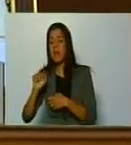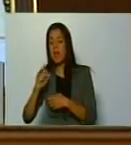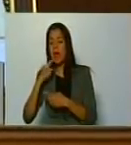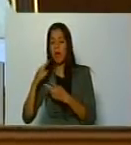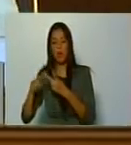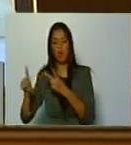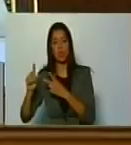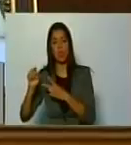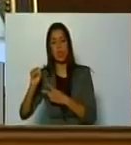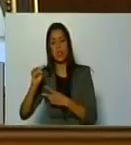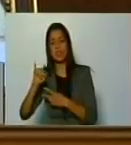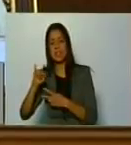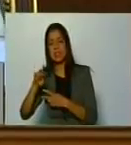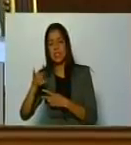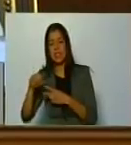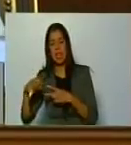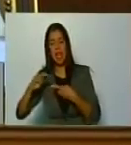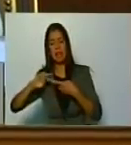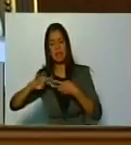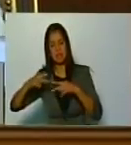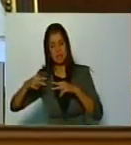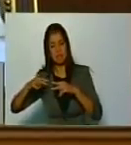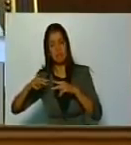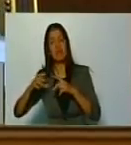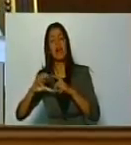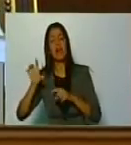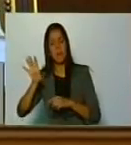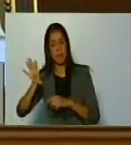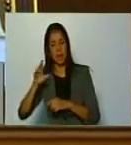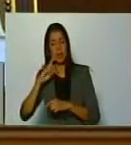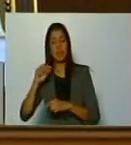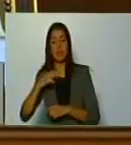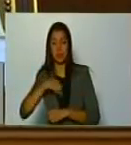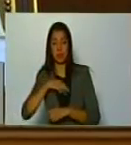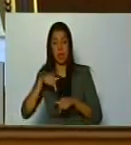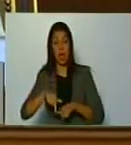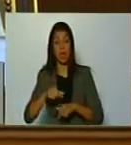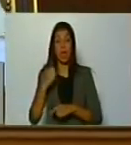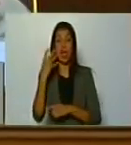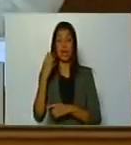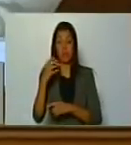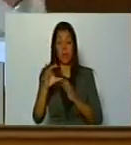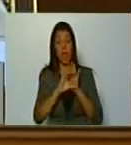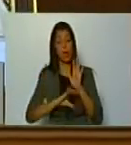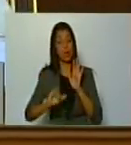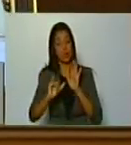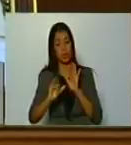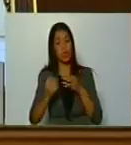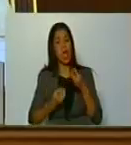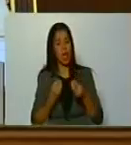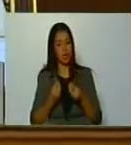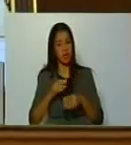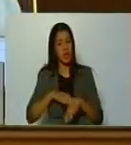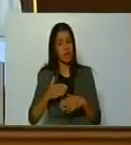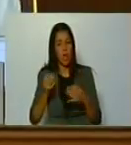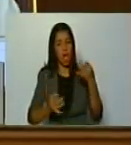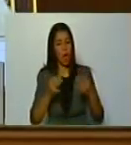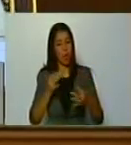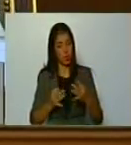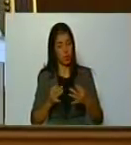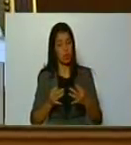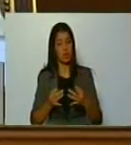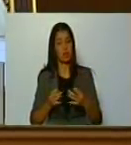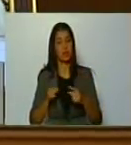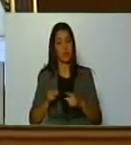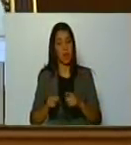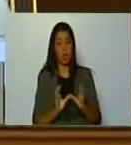Y entonces por eso está actuando esta Asamblea Nacional Constituyente. Están prácticamente todas las bases